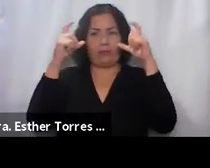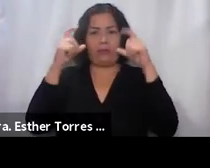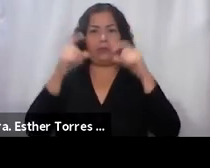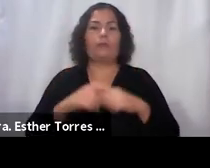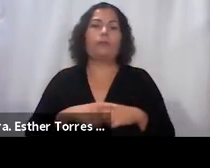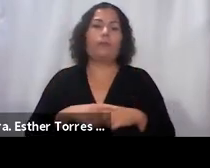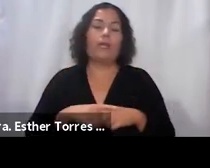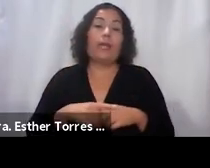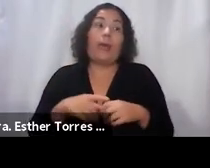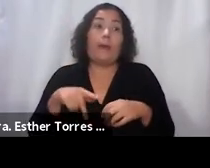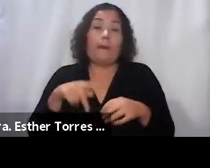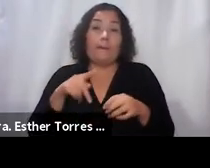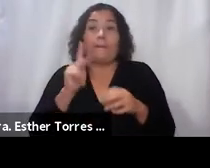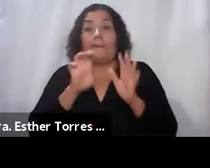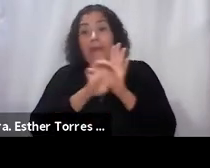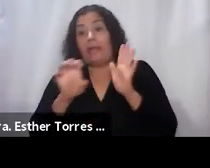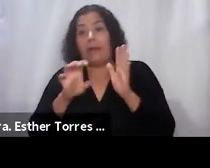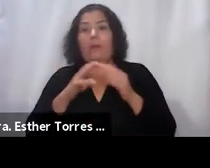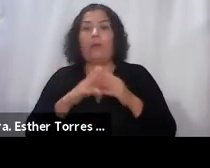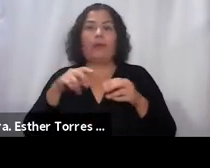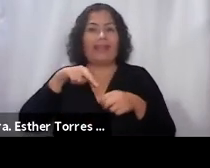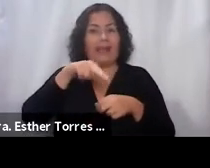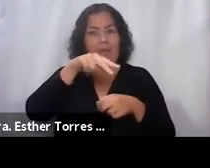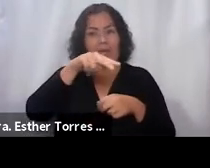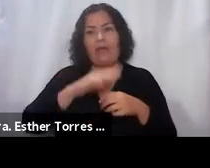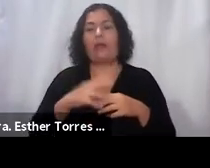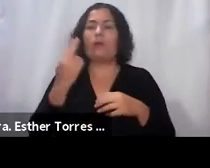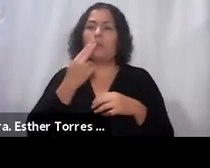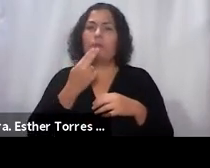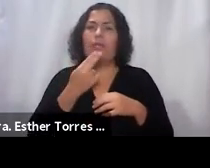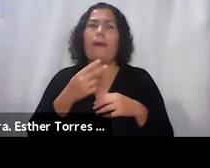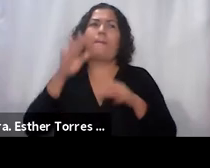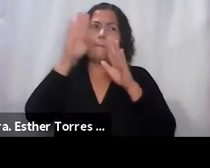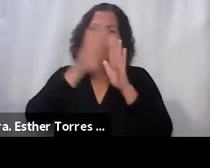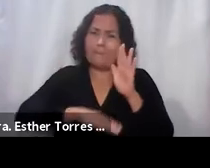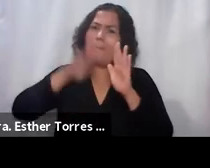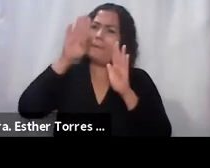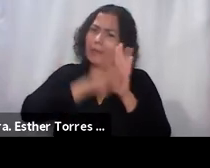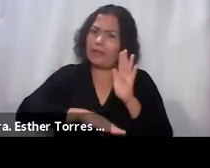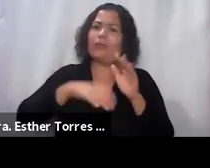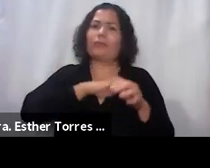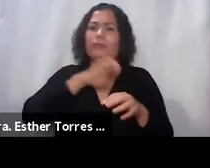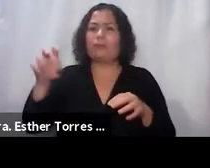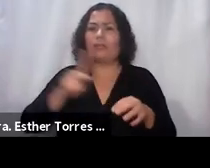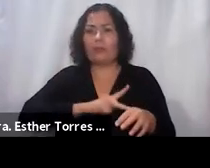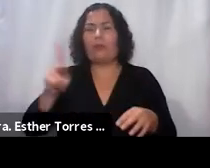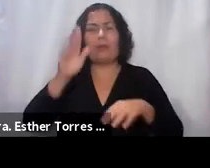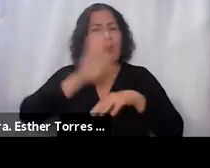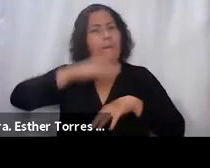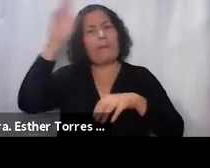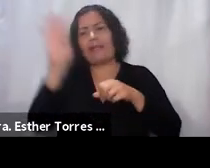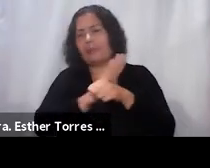utiliza menos espacio público, tiene mucho más beneficios para la salud y tiene